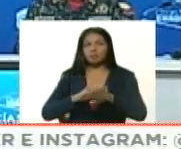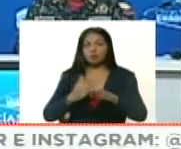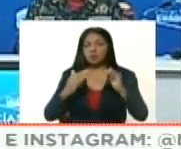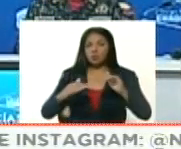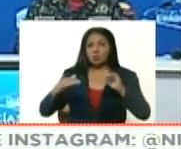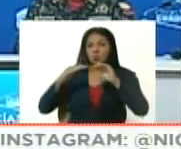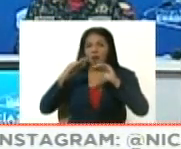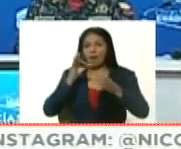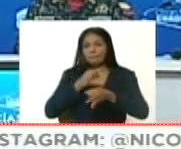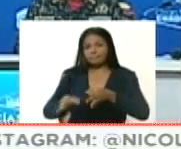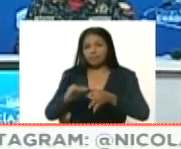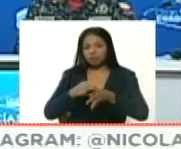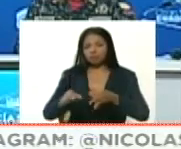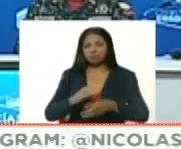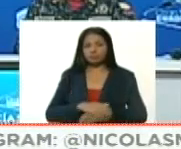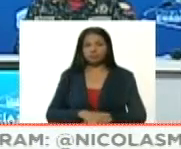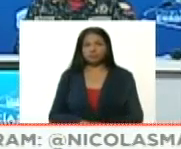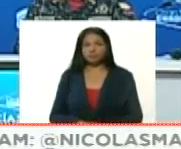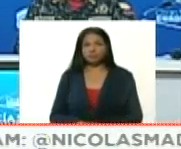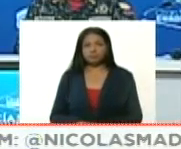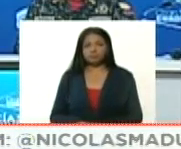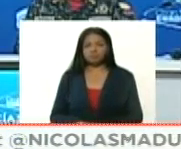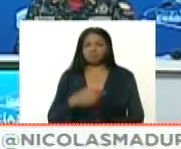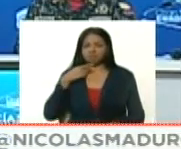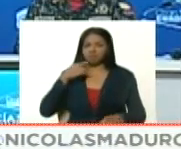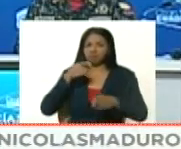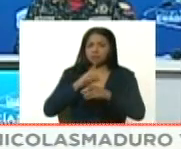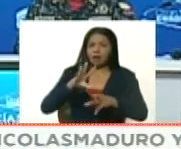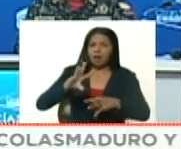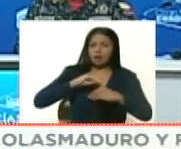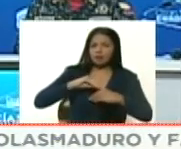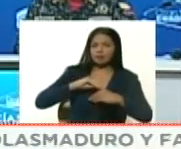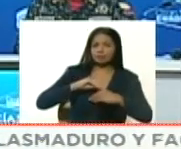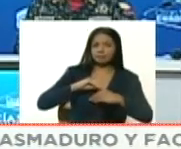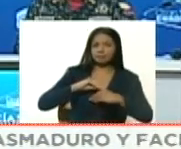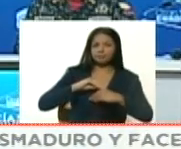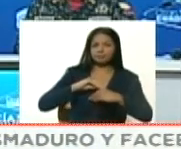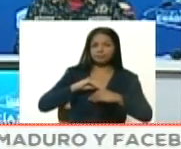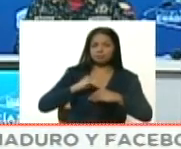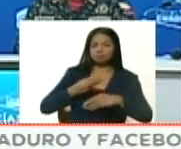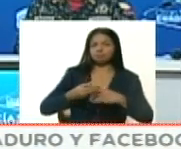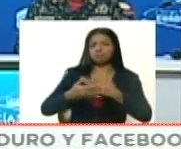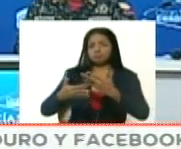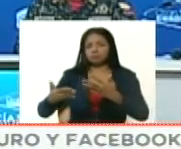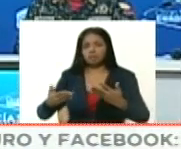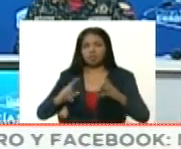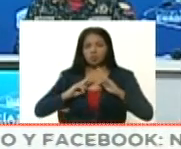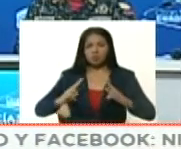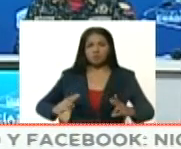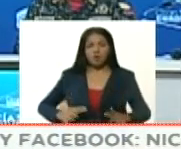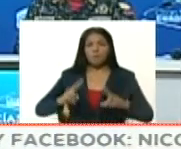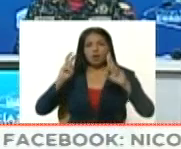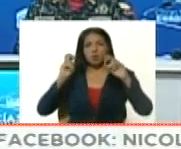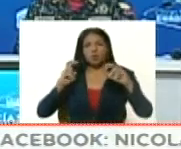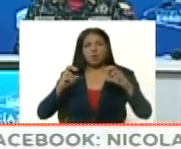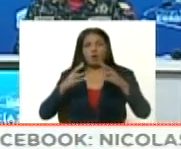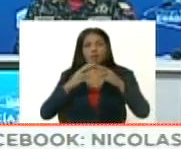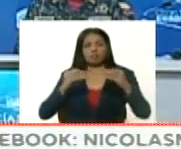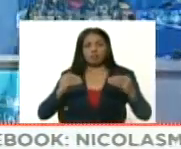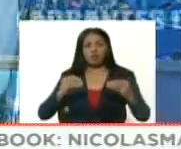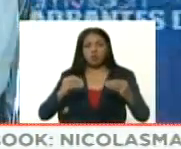equivalente en petro. Con el propósito de adquirir y dotar de uniformes nuevos